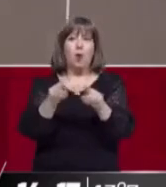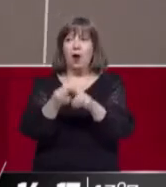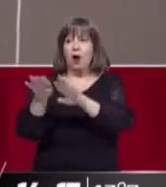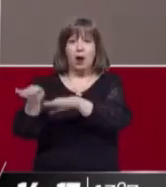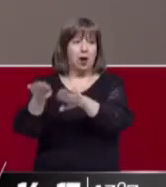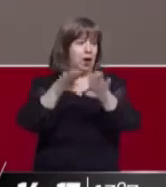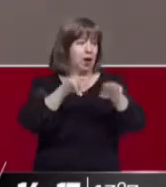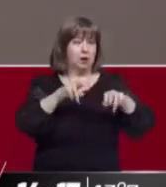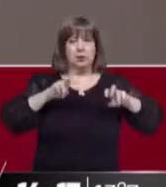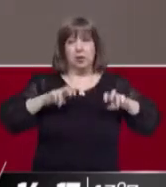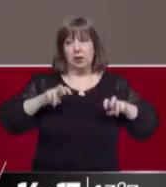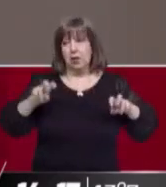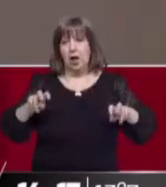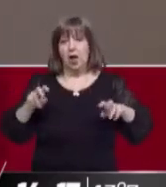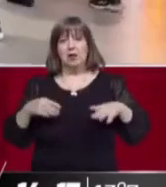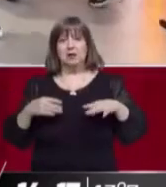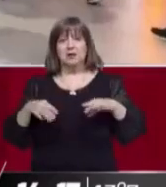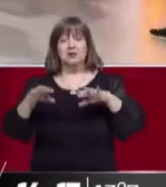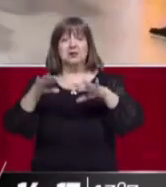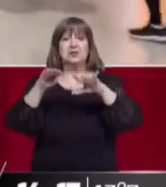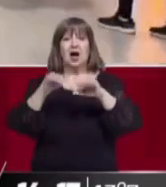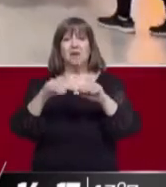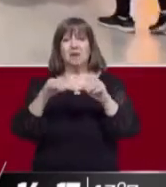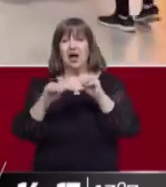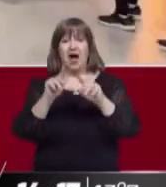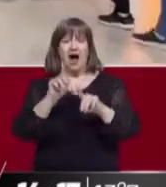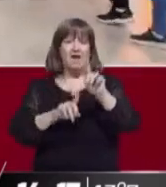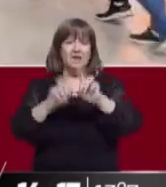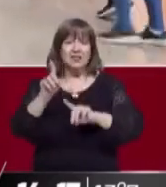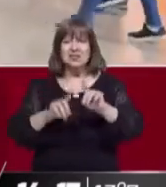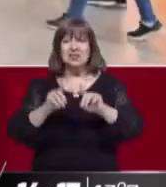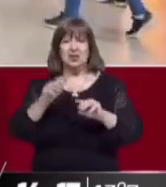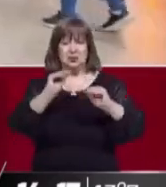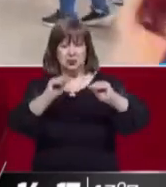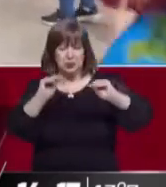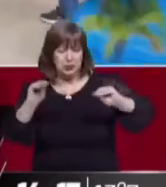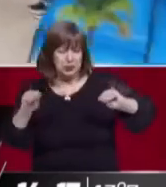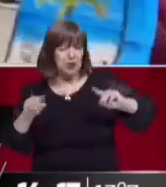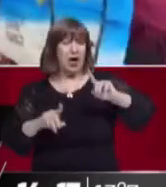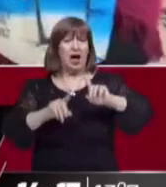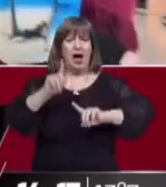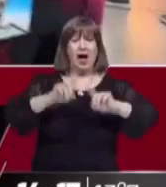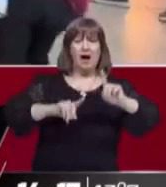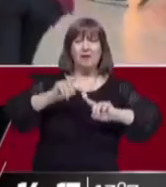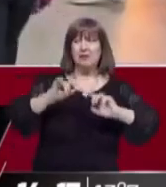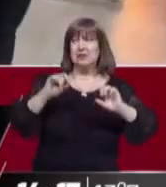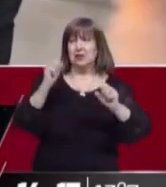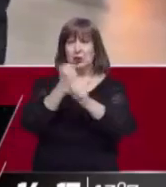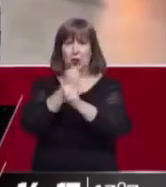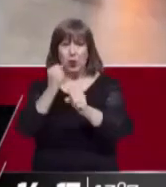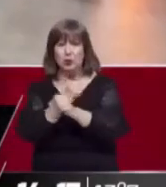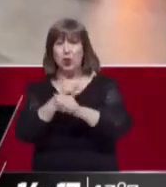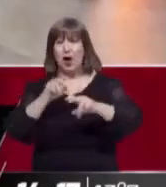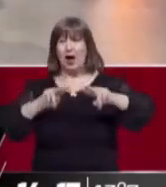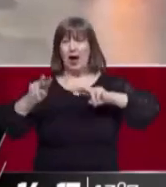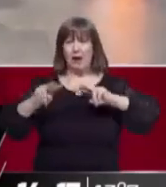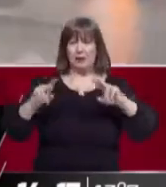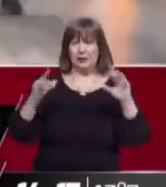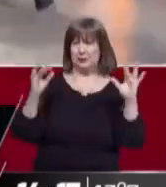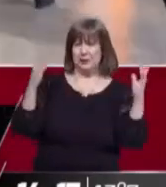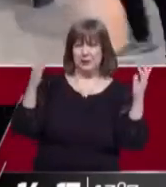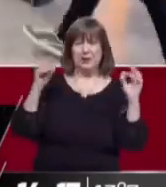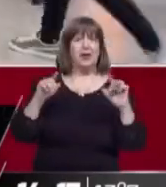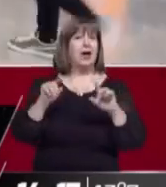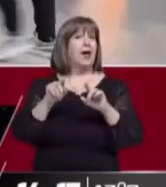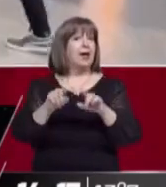todos, y después las condiciones de los micros a veces de suciedad o diferentes condiciones que no hacen un buen viaje.